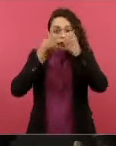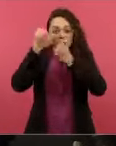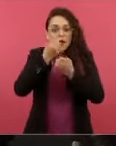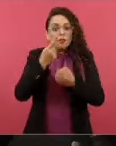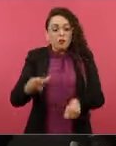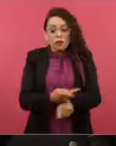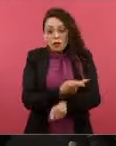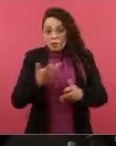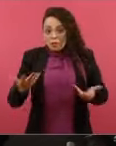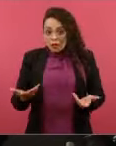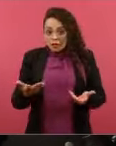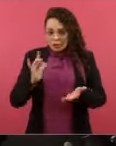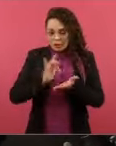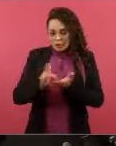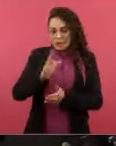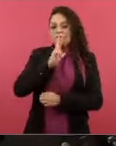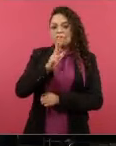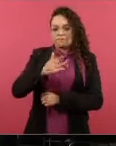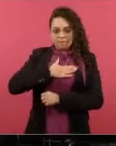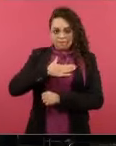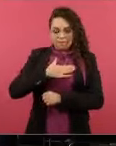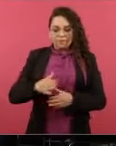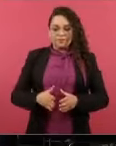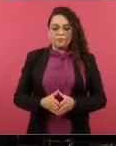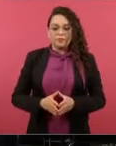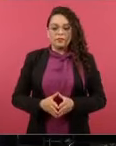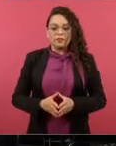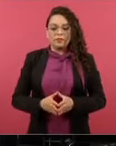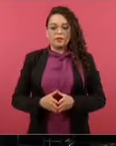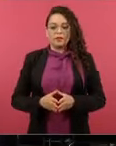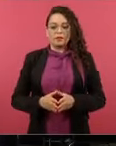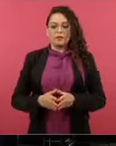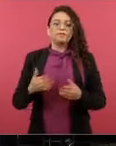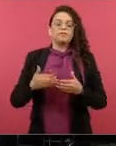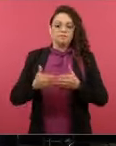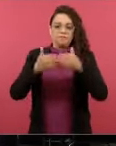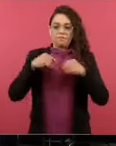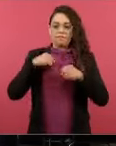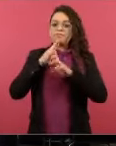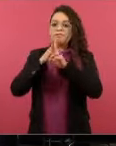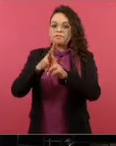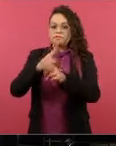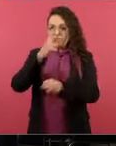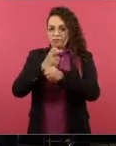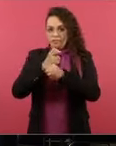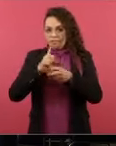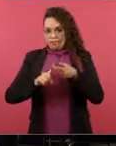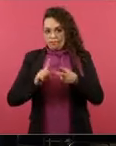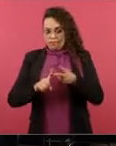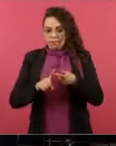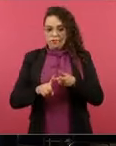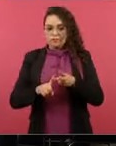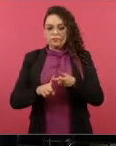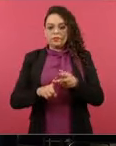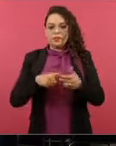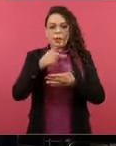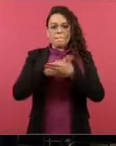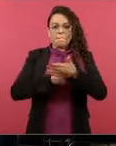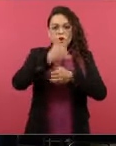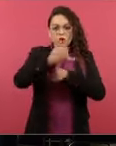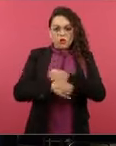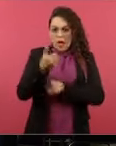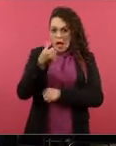Sí, contestaré la segunda parte. Trabajar por proyectos no es la primera vez. Así